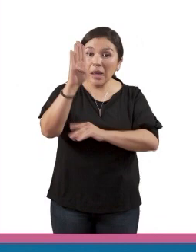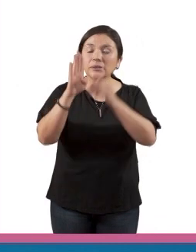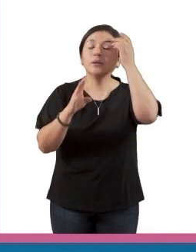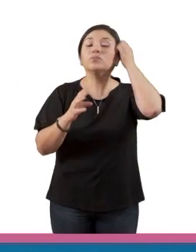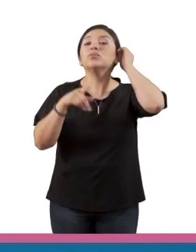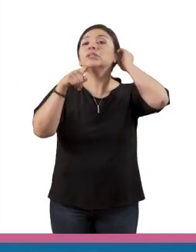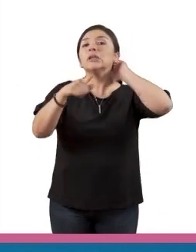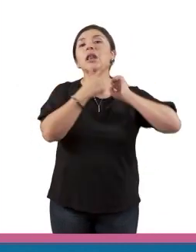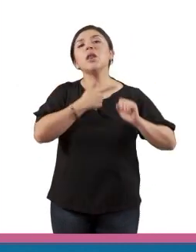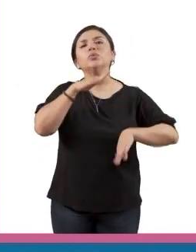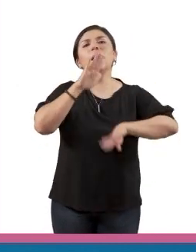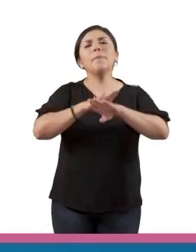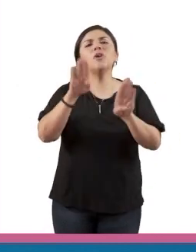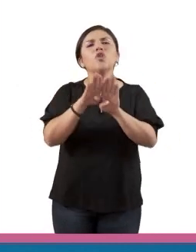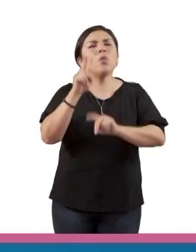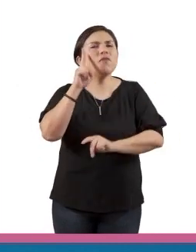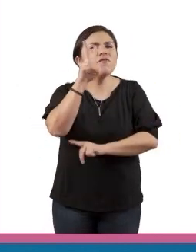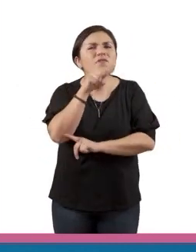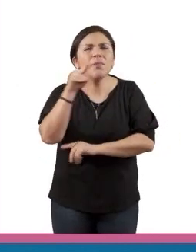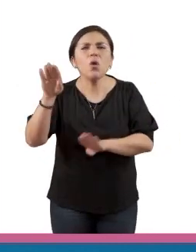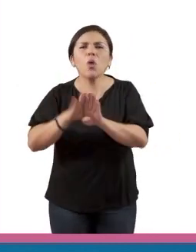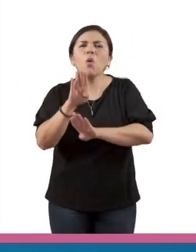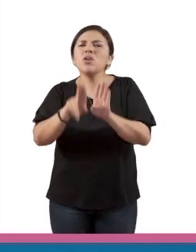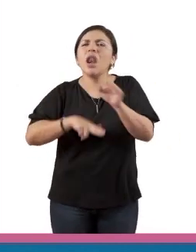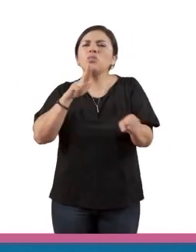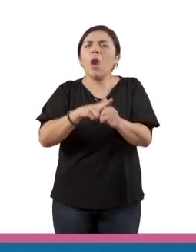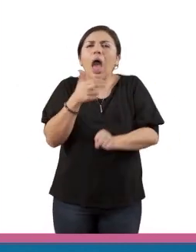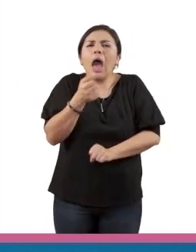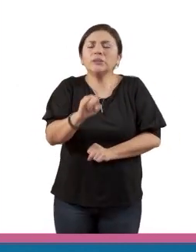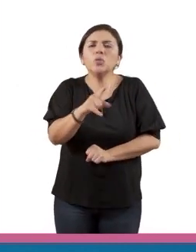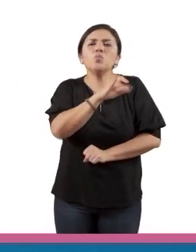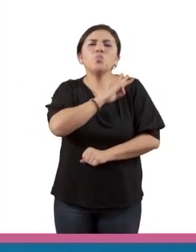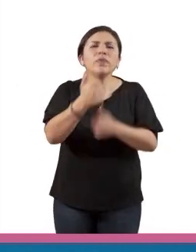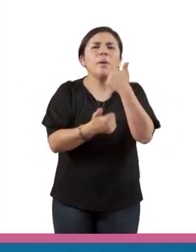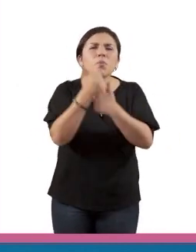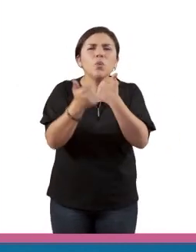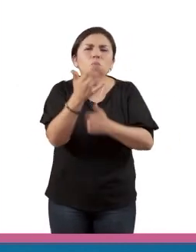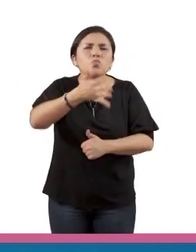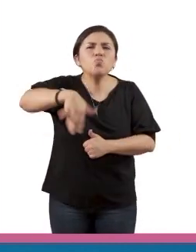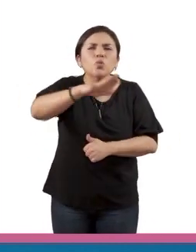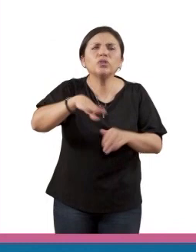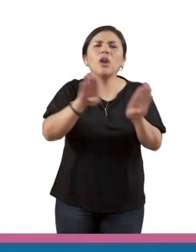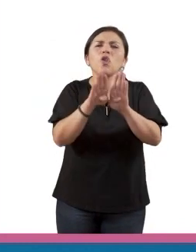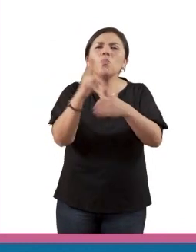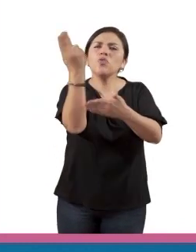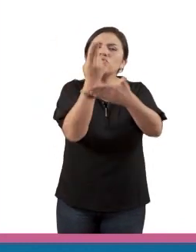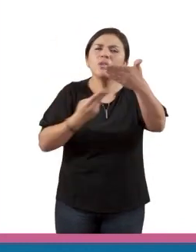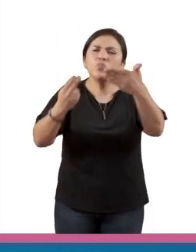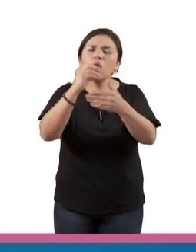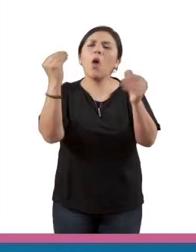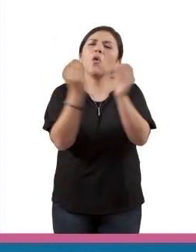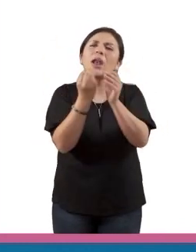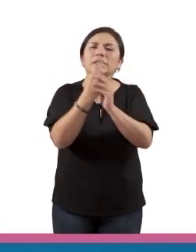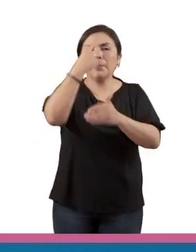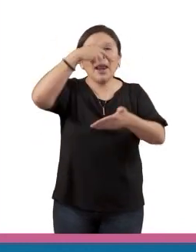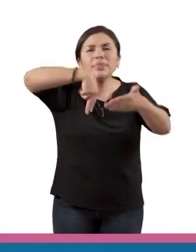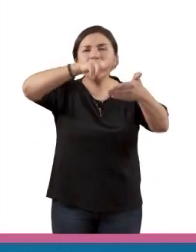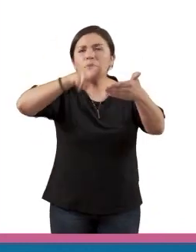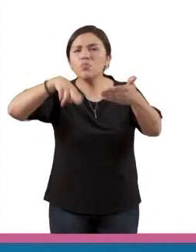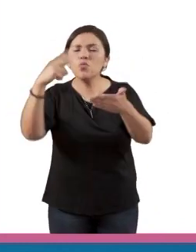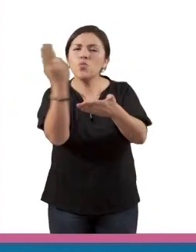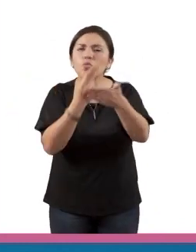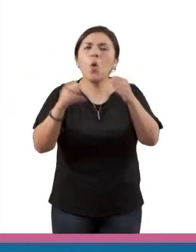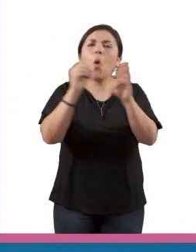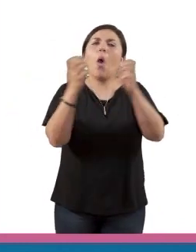D se destacan por su aptitud visual por naturaleza. Pueden buscar tutoriales de ilustración, clases de